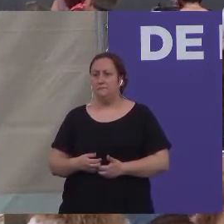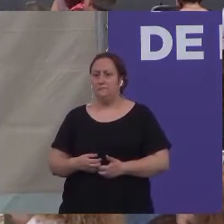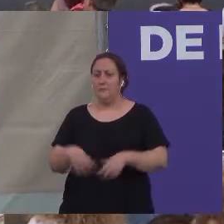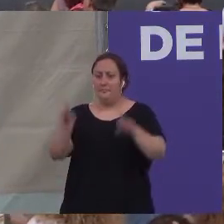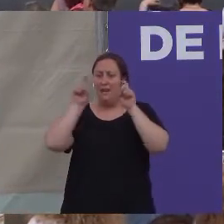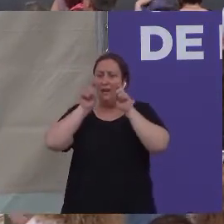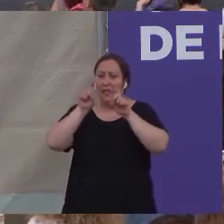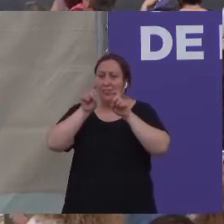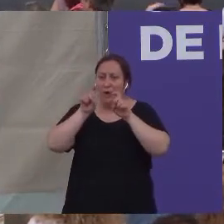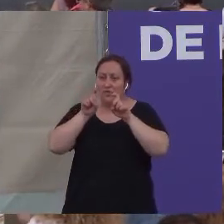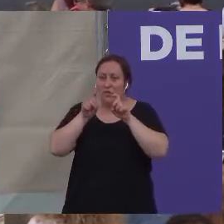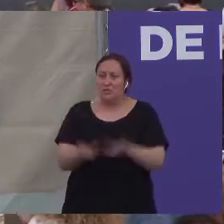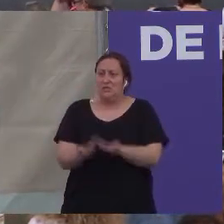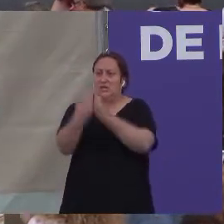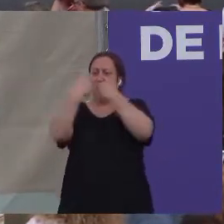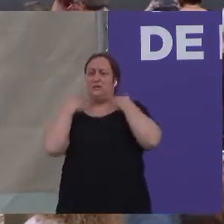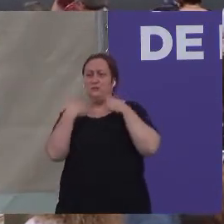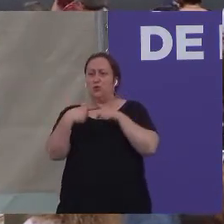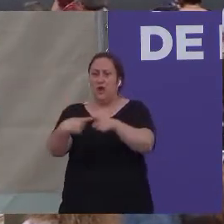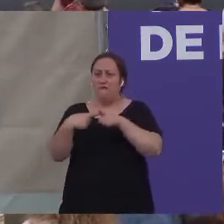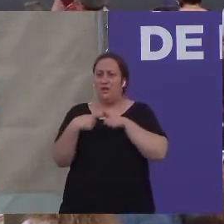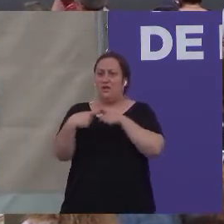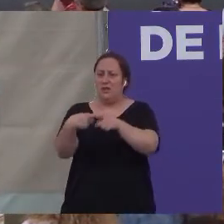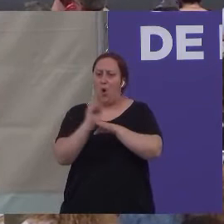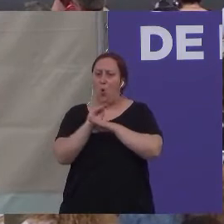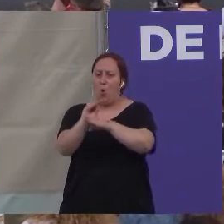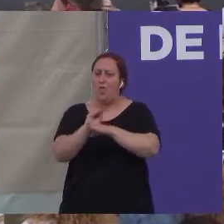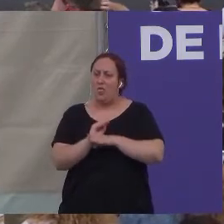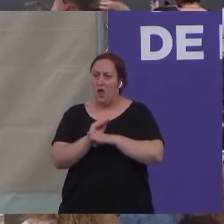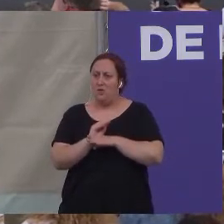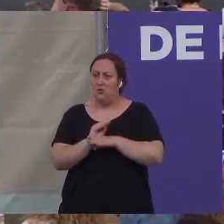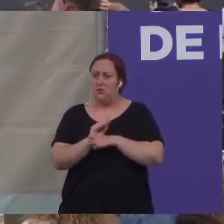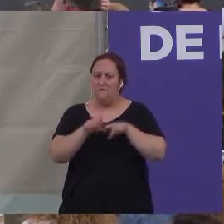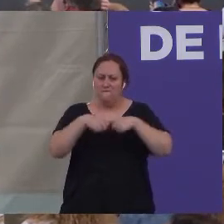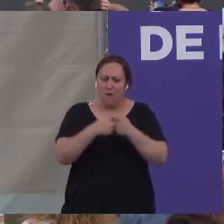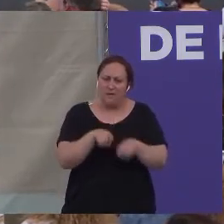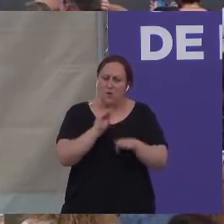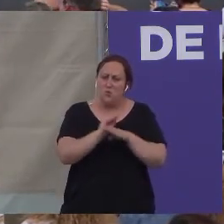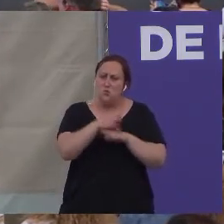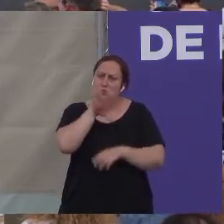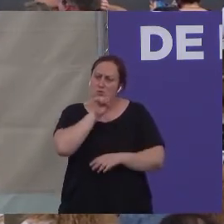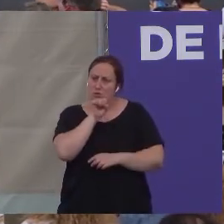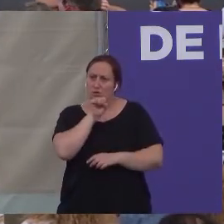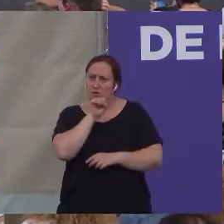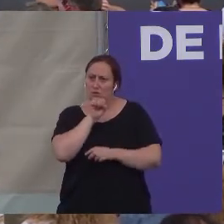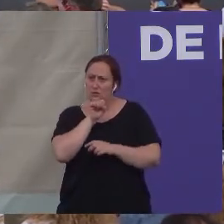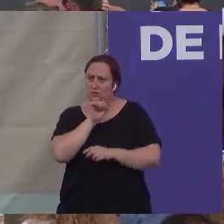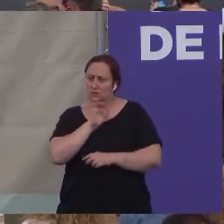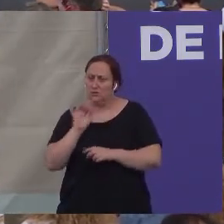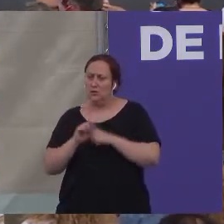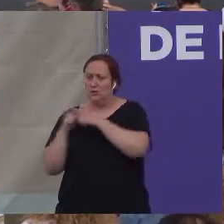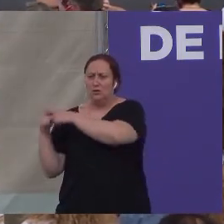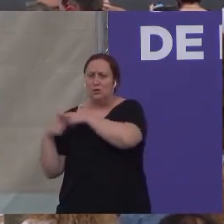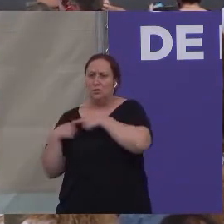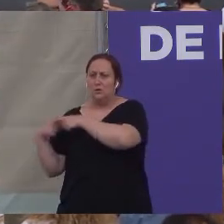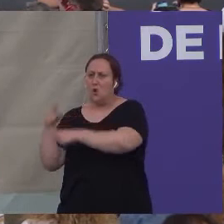Educación en corresponsabilidad de los cuidados. ¿Quién cuida de la familia? Tenemos que ser corresponsables, los hombres